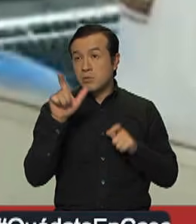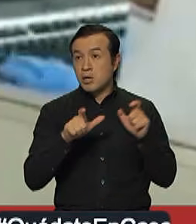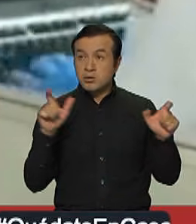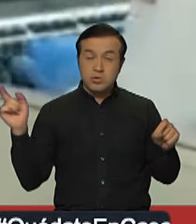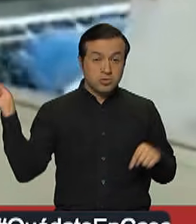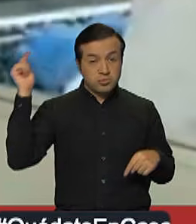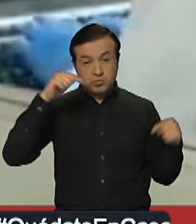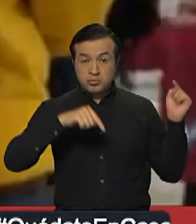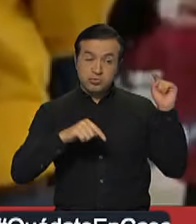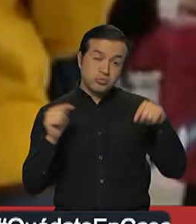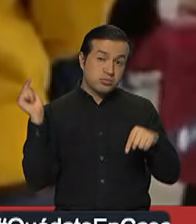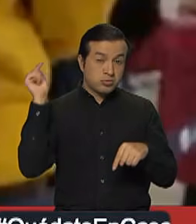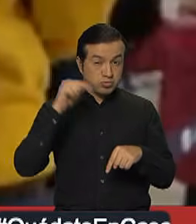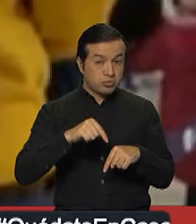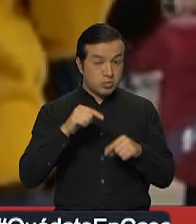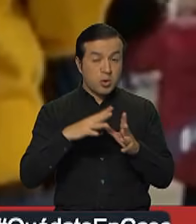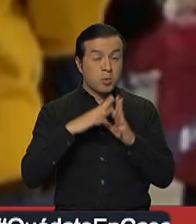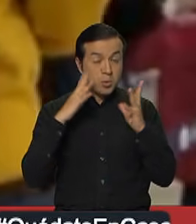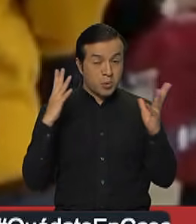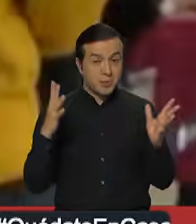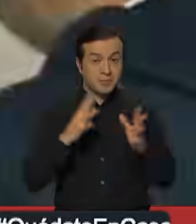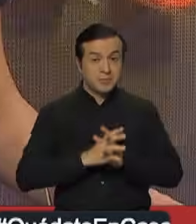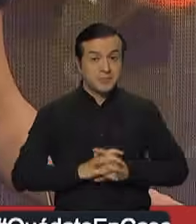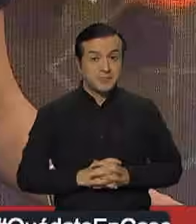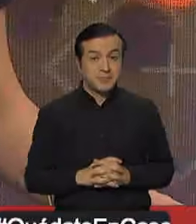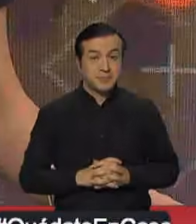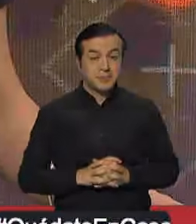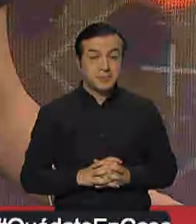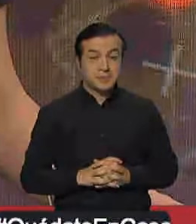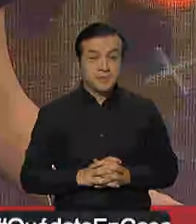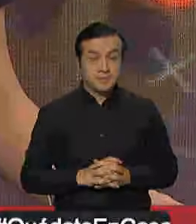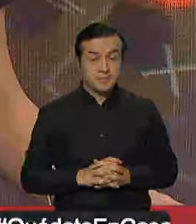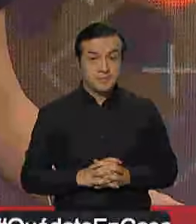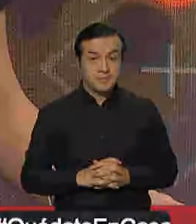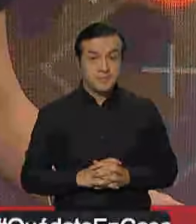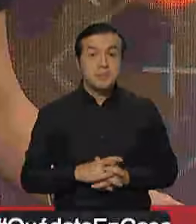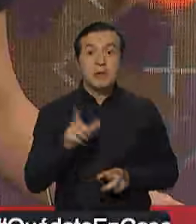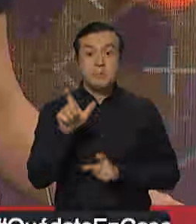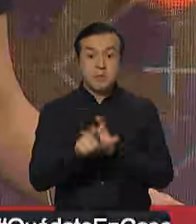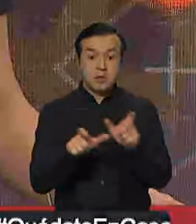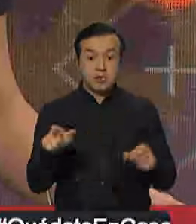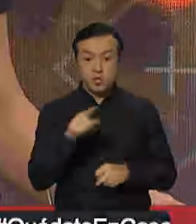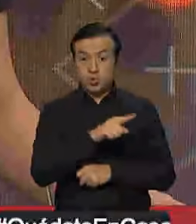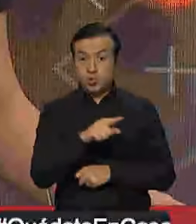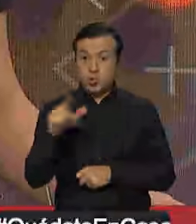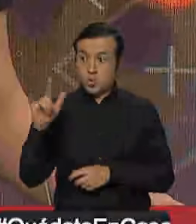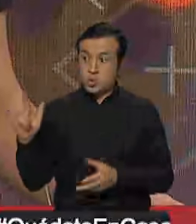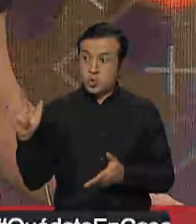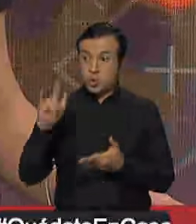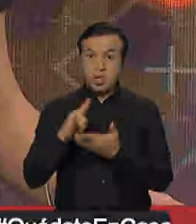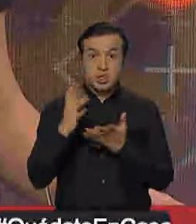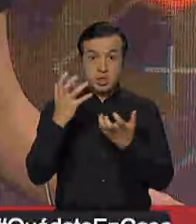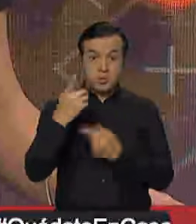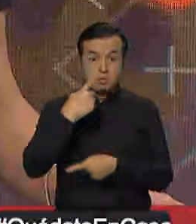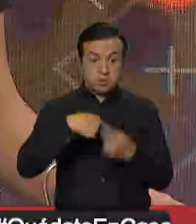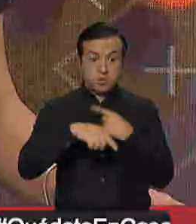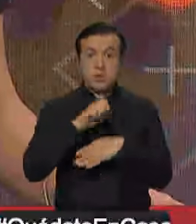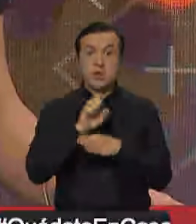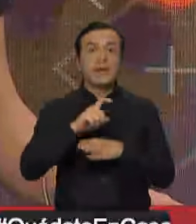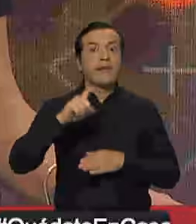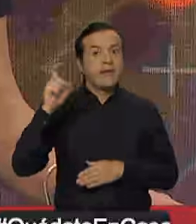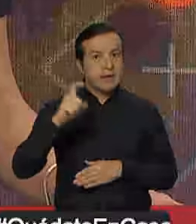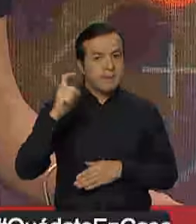en Ecuador. Mariuxi Buenaño, Medios Públicos. Y las personas que en vuelos humanitarios deseen regresar al Ecuador